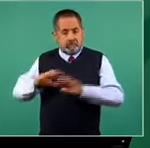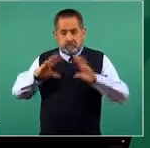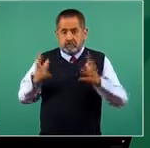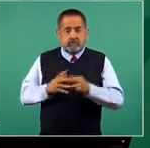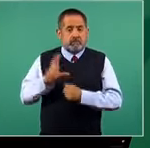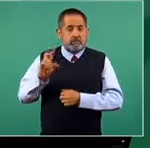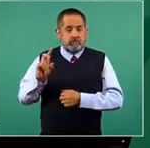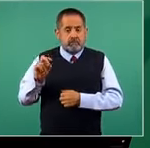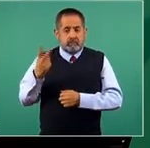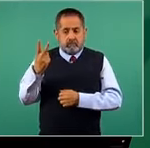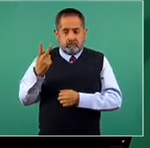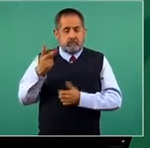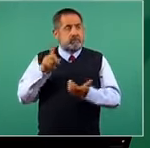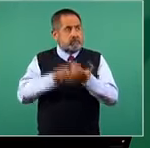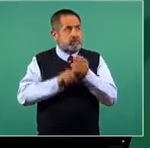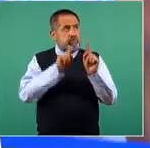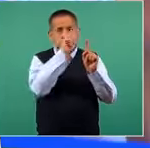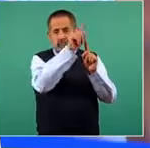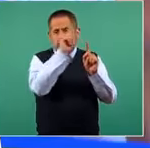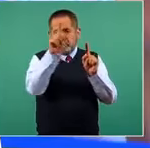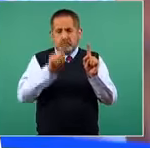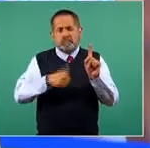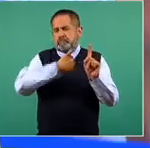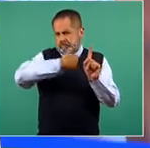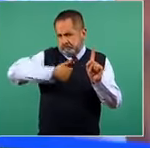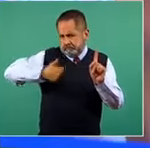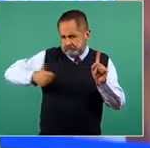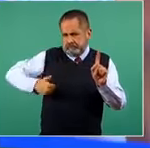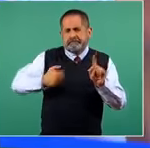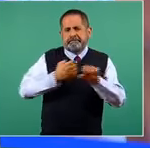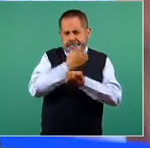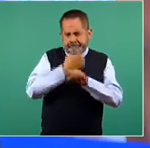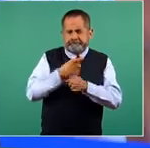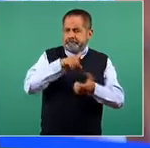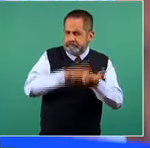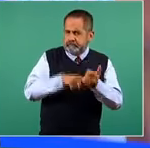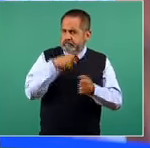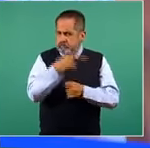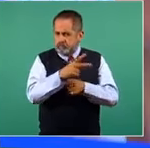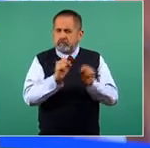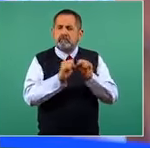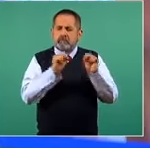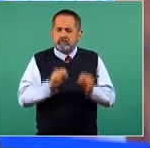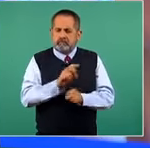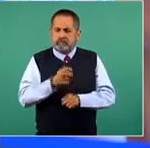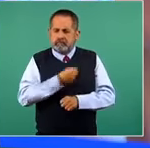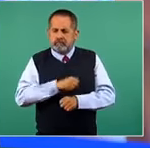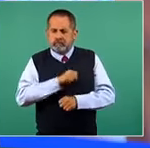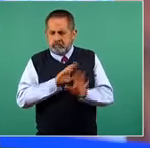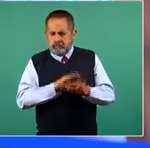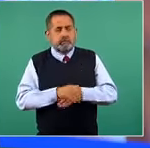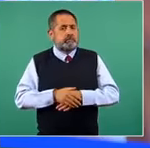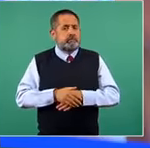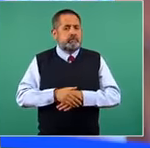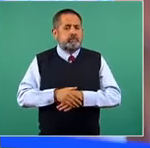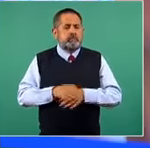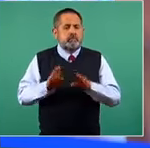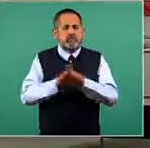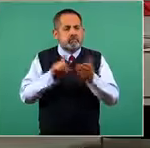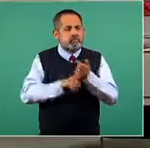32 sistemas estatales de salud. Cada entidad federativa tiene su propio sistema de salud. La responsabilidad de